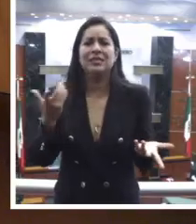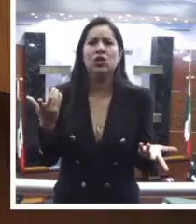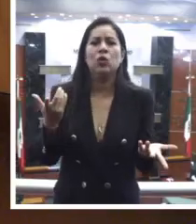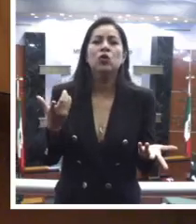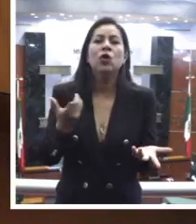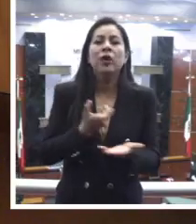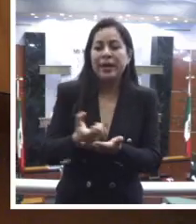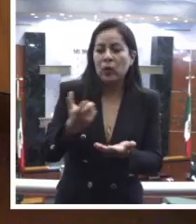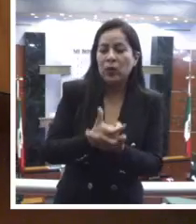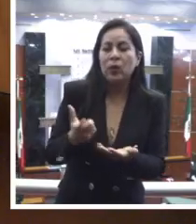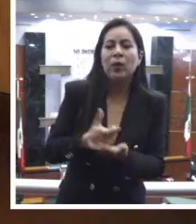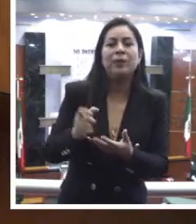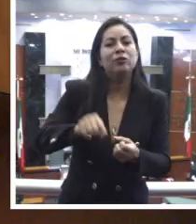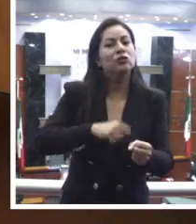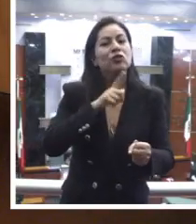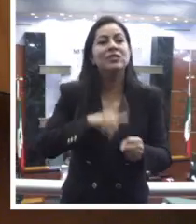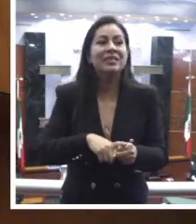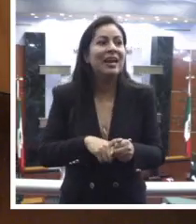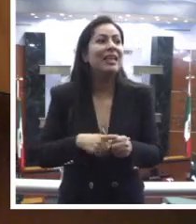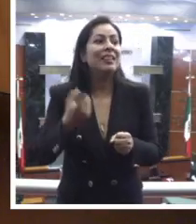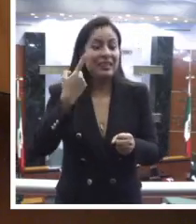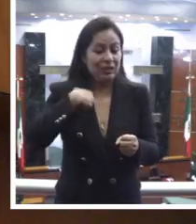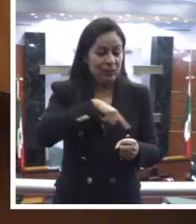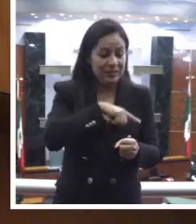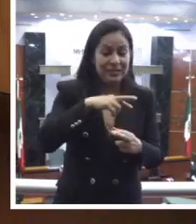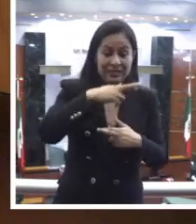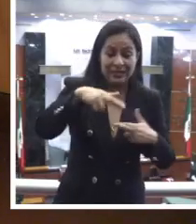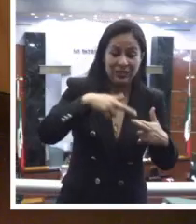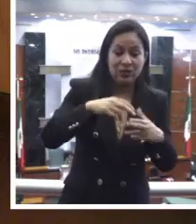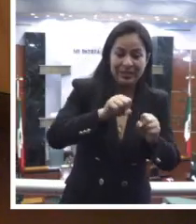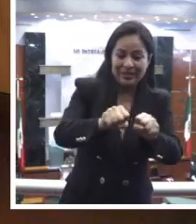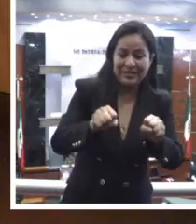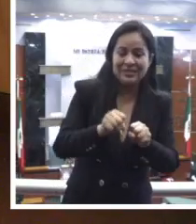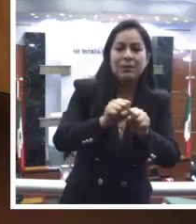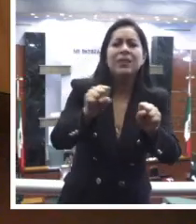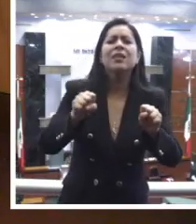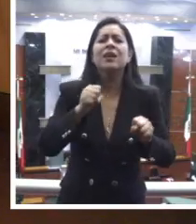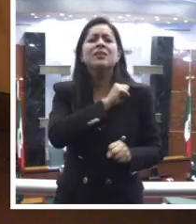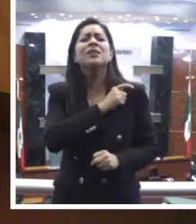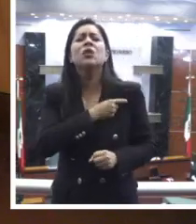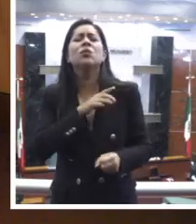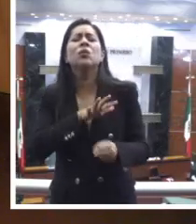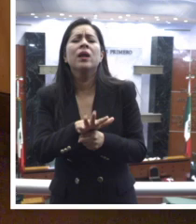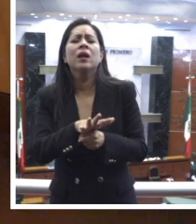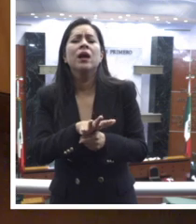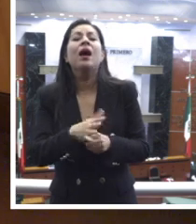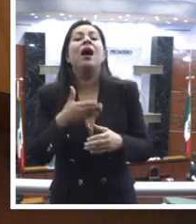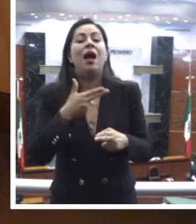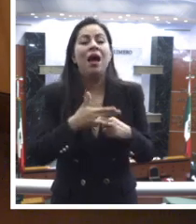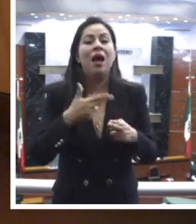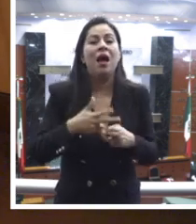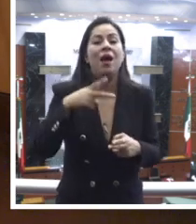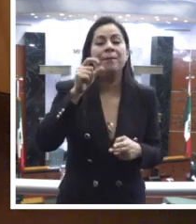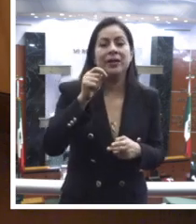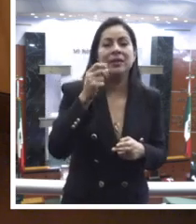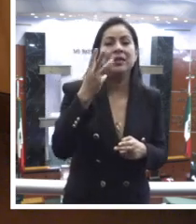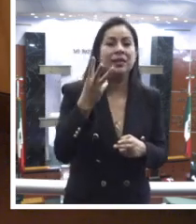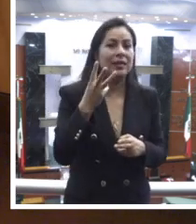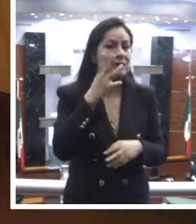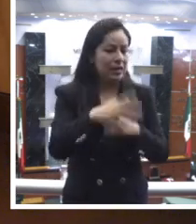faciliten el desarrollo económico y social de estas regiones. En el sistema de salud, pues, hasta el año